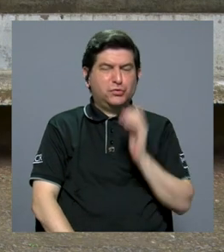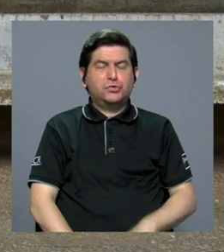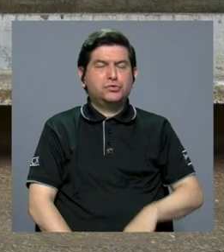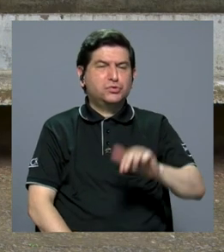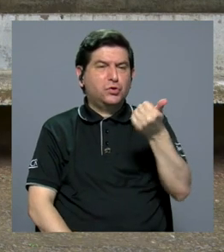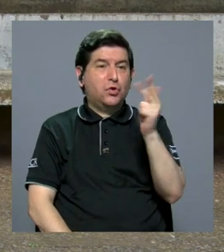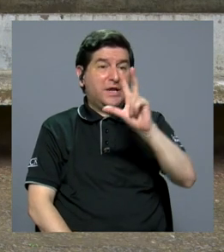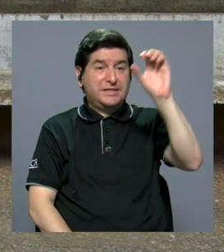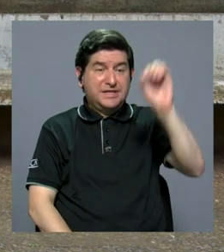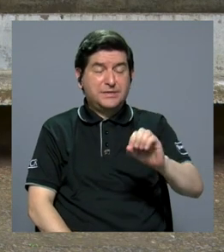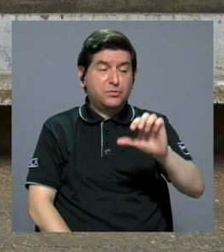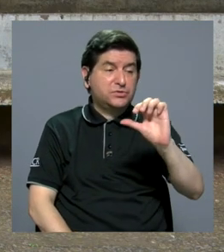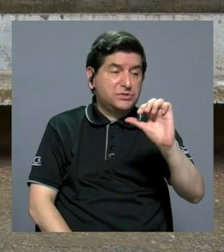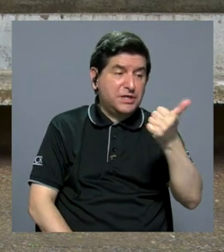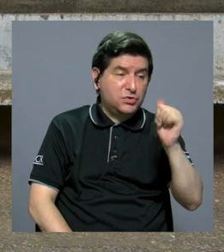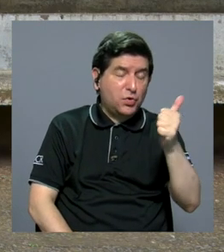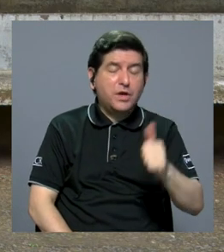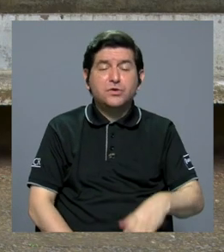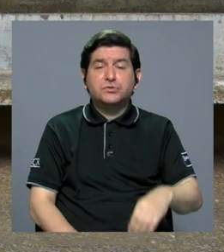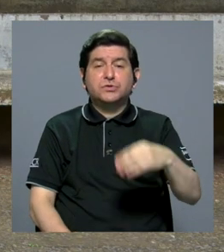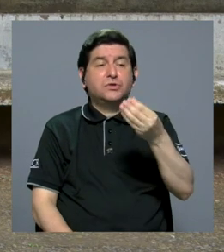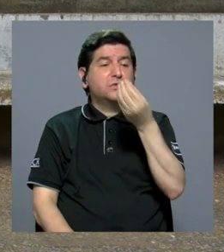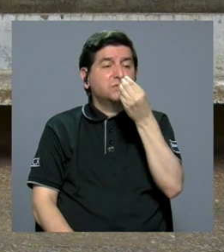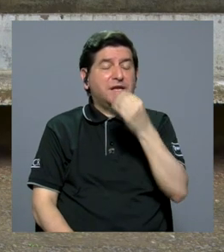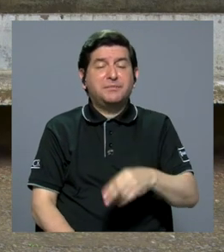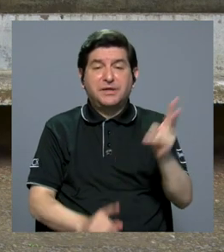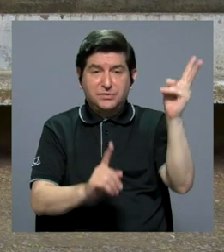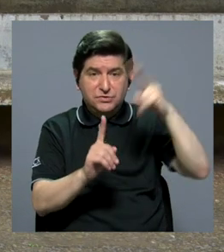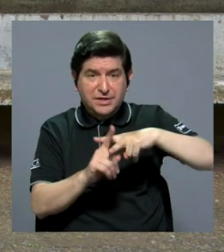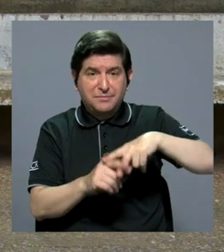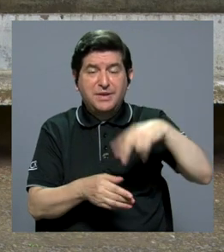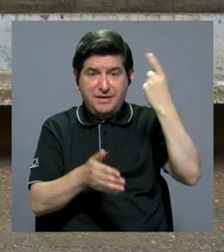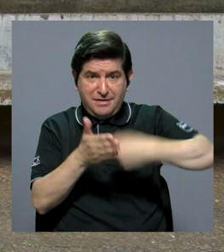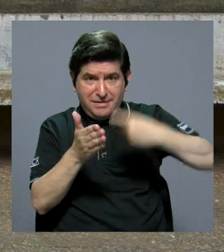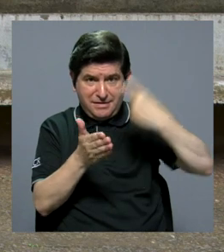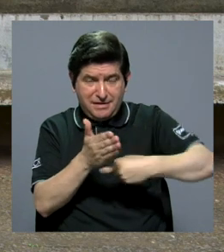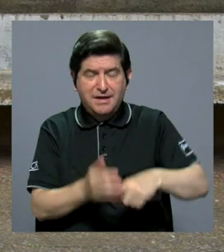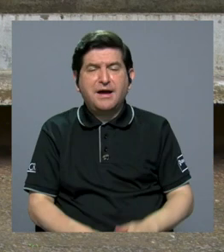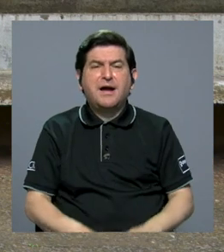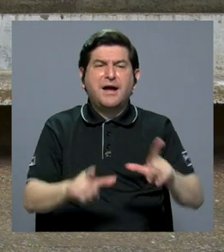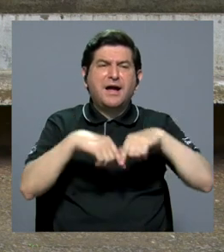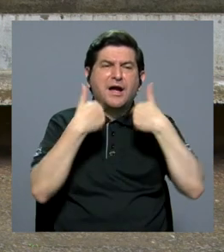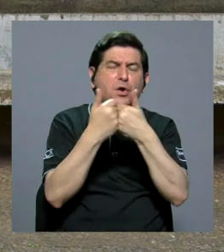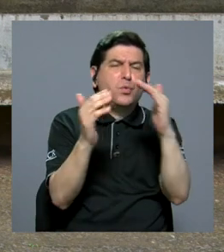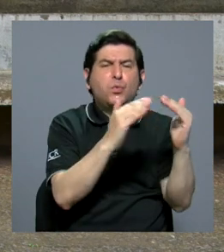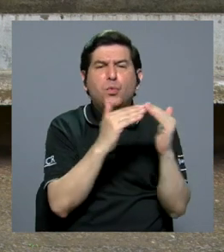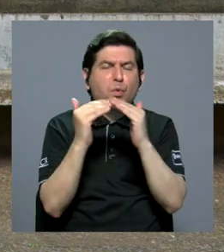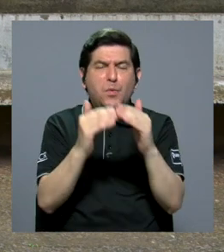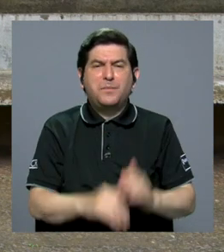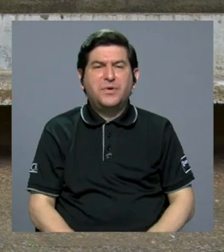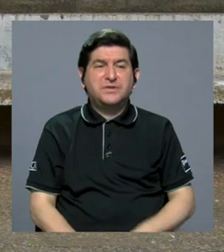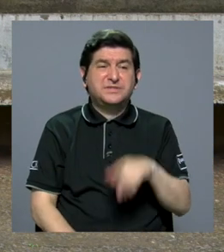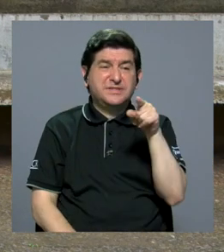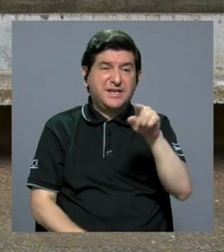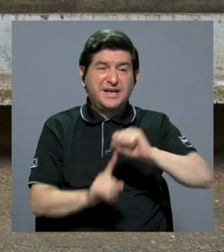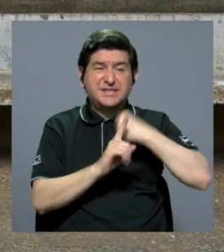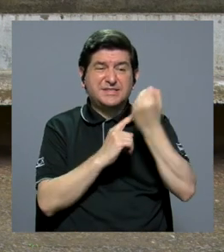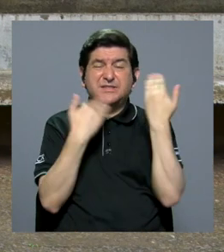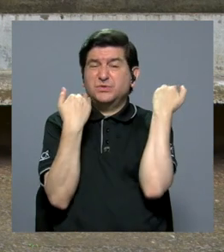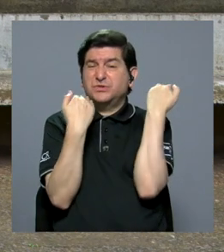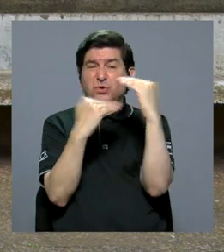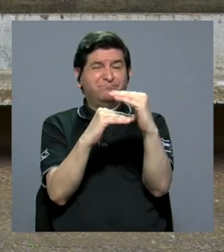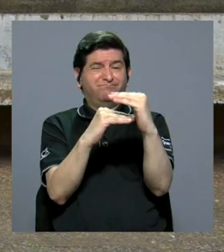el 13% del resto de los alimentos es que hay ciertos grupos poblacionales que se van a